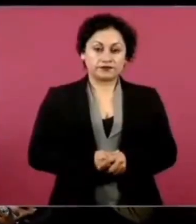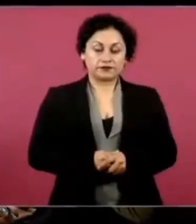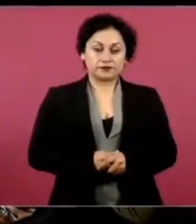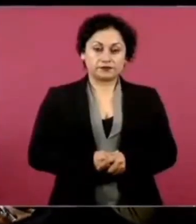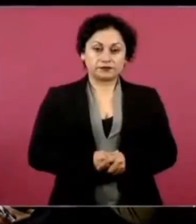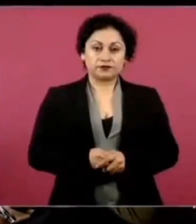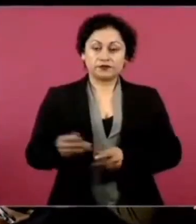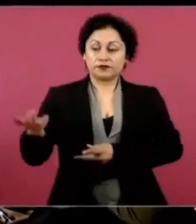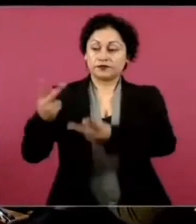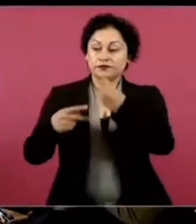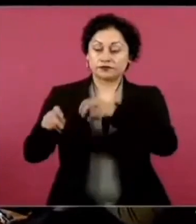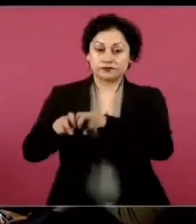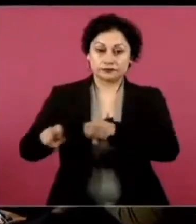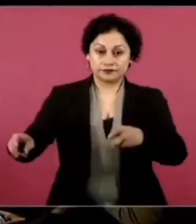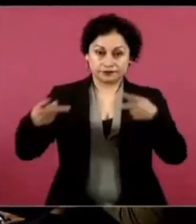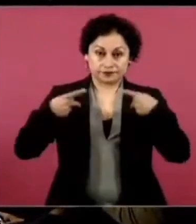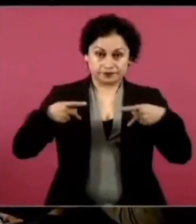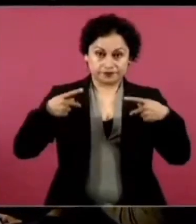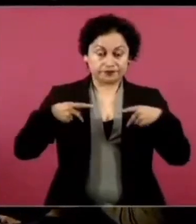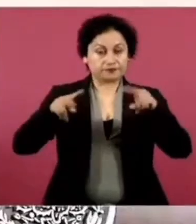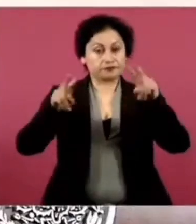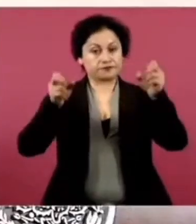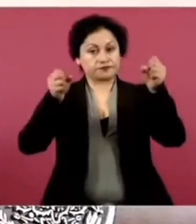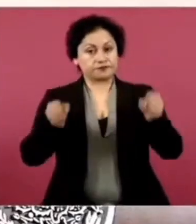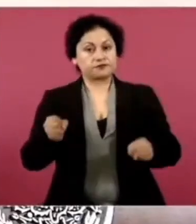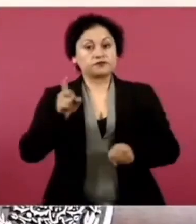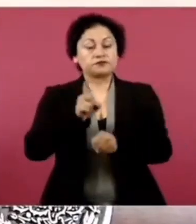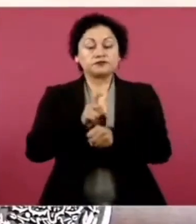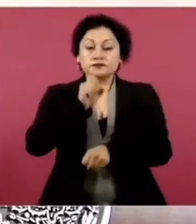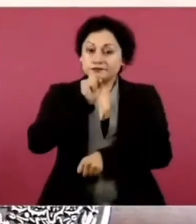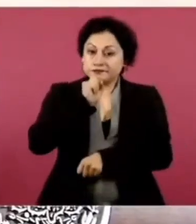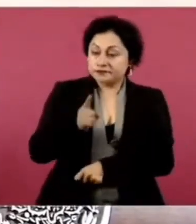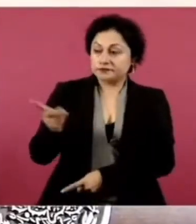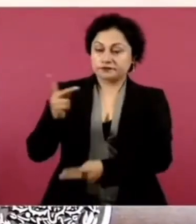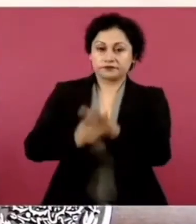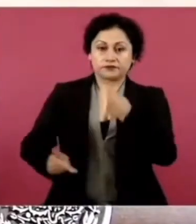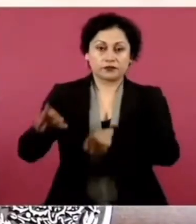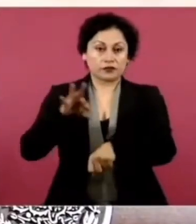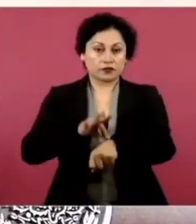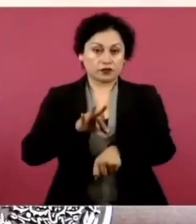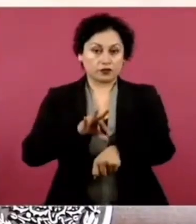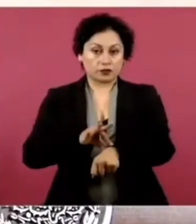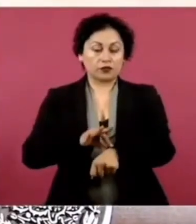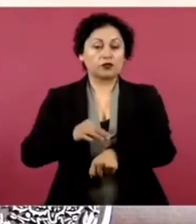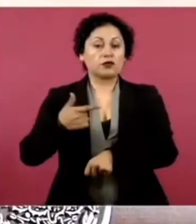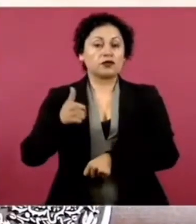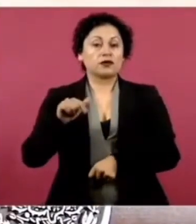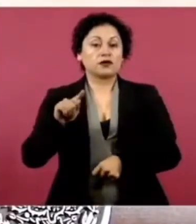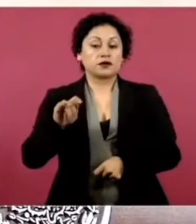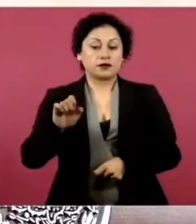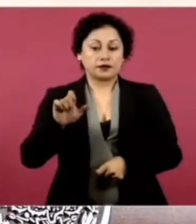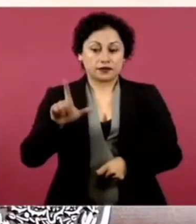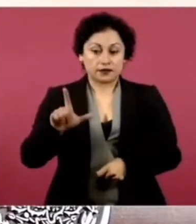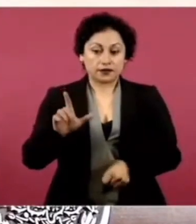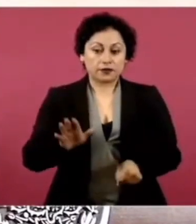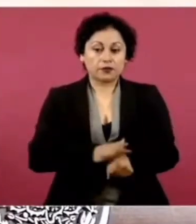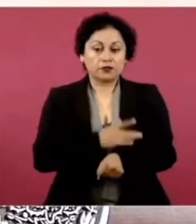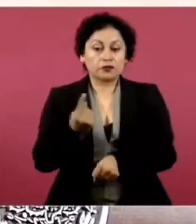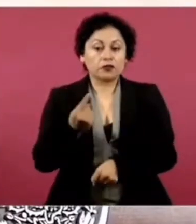y también el doctor Hugo López-Gatell, que va a hablar